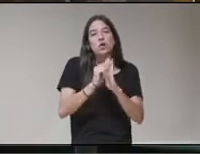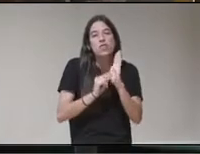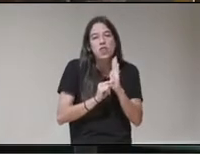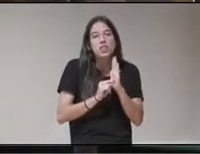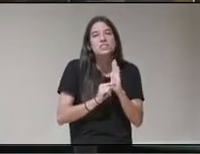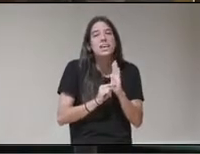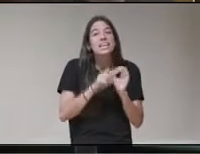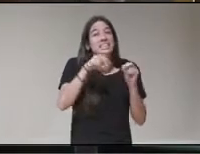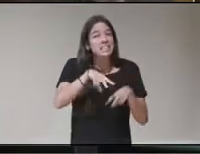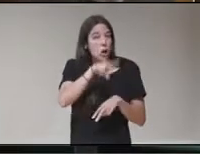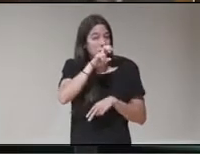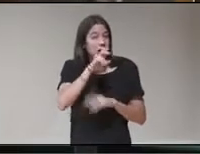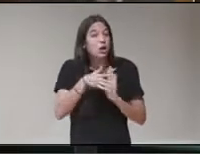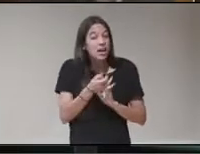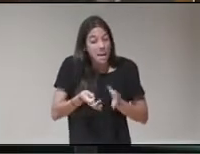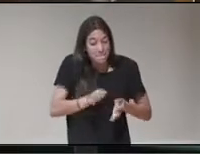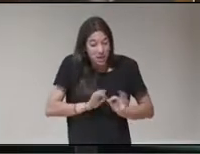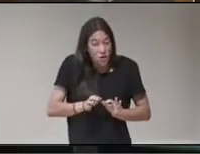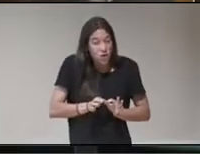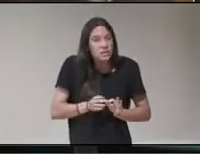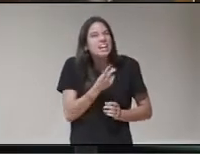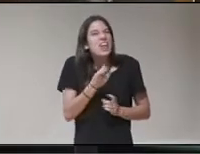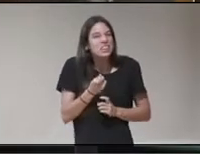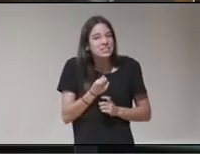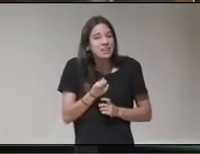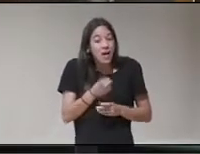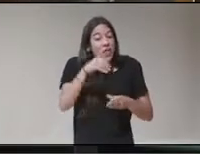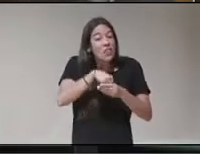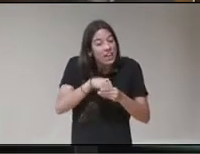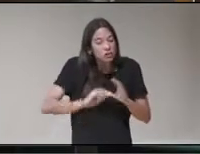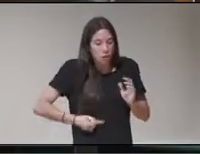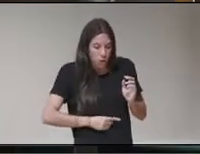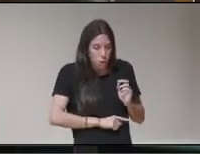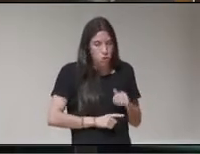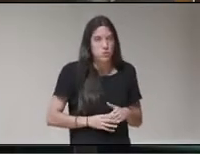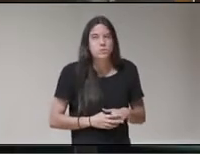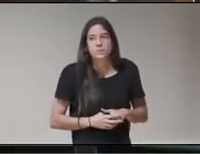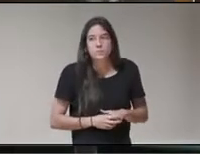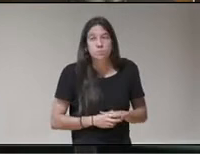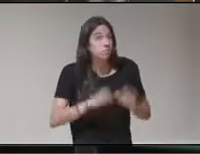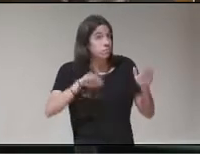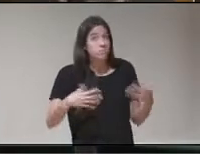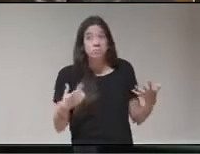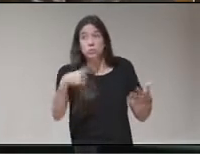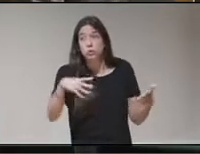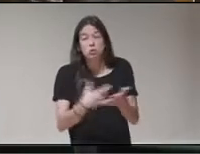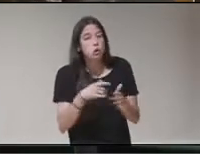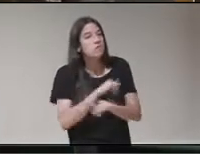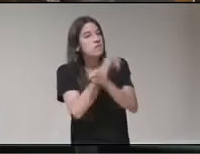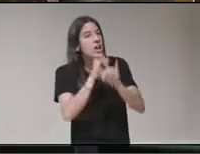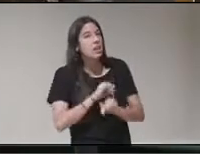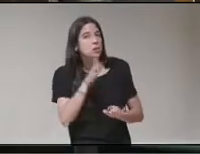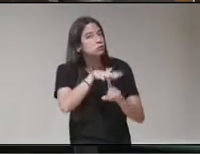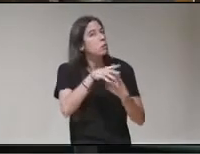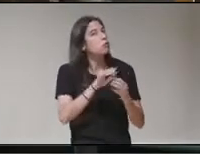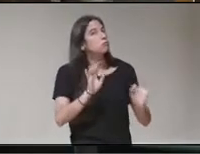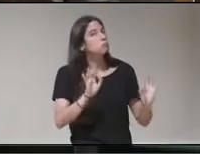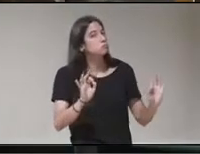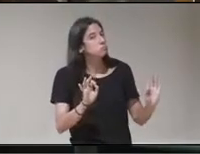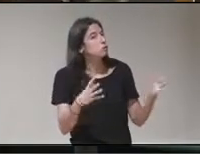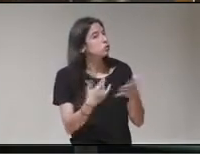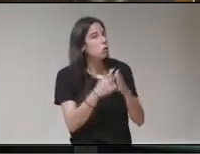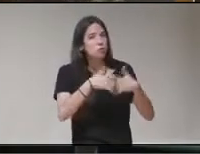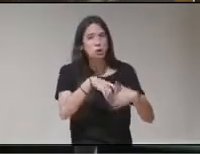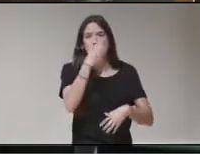la microbiota que se encuentra fundamentalmente en nuestro colon. Y todos somos felices en esas circunstancias. Ahora